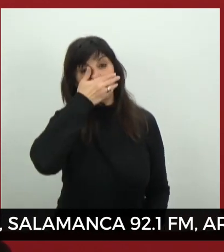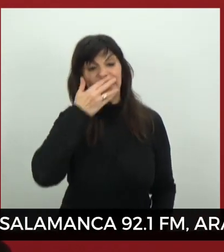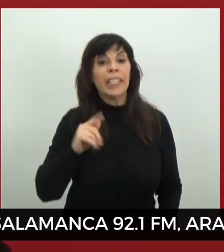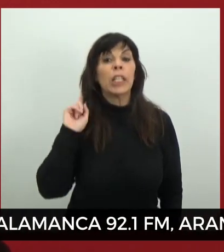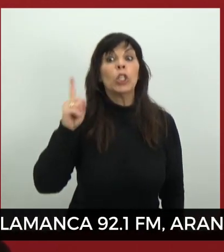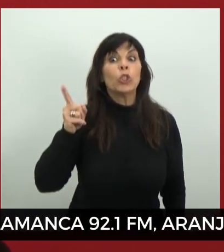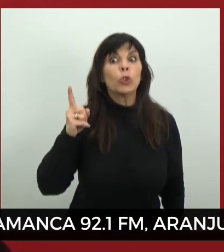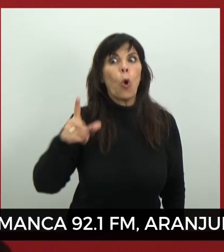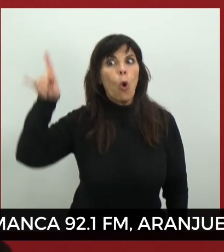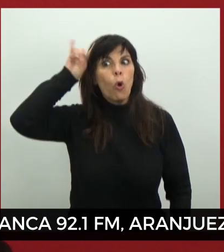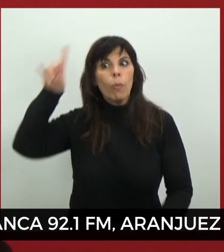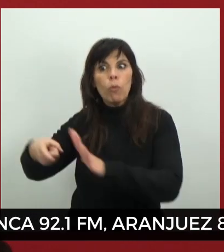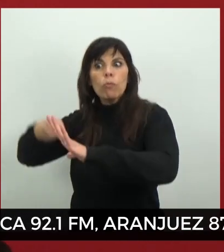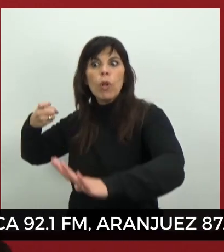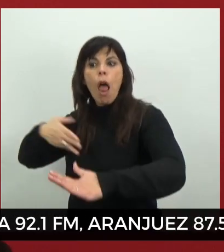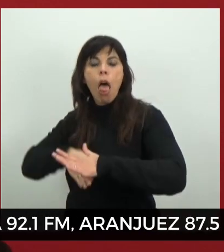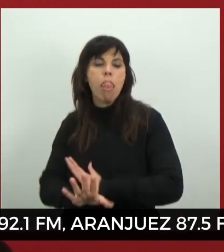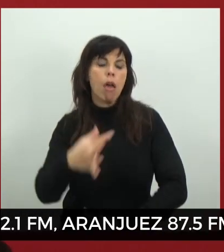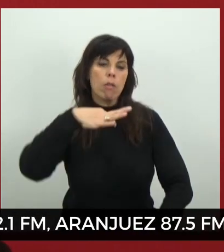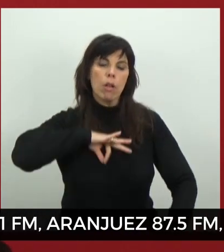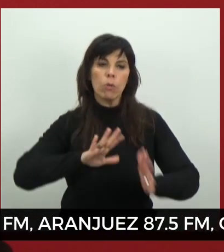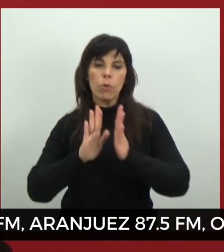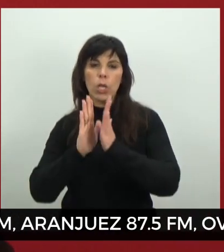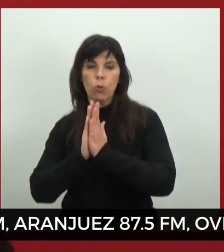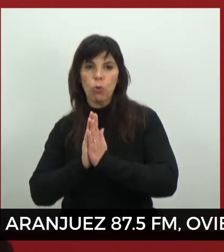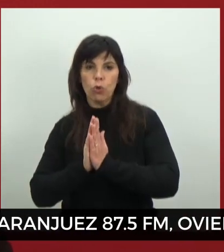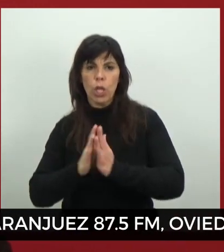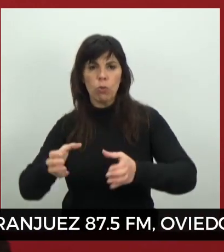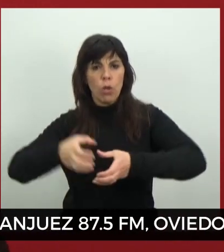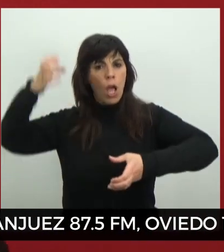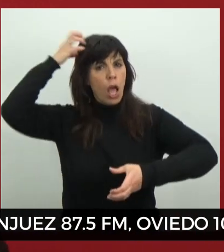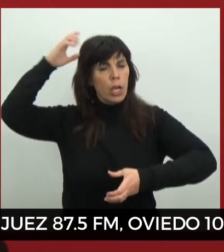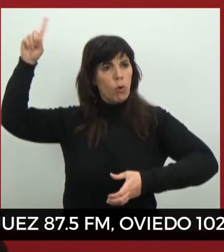sino solo con el poder del Espíritu Santo y del reino de Dios.